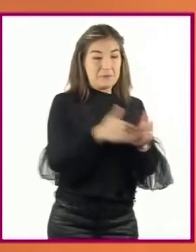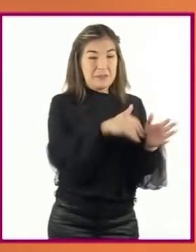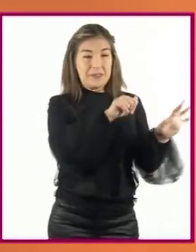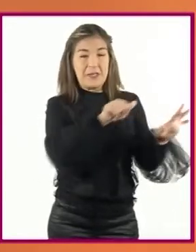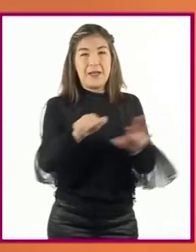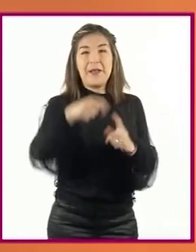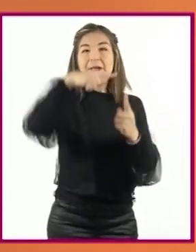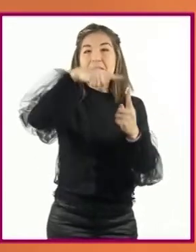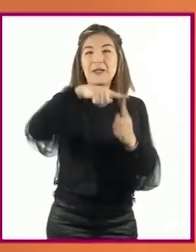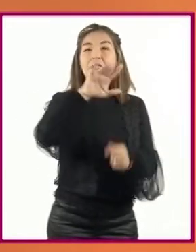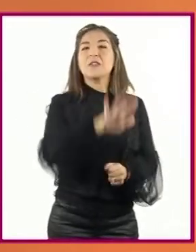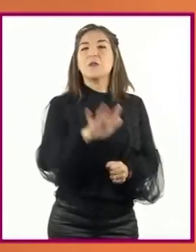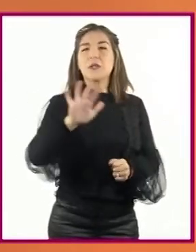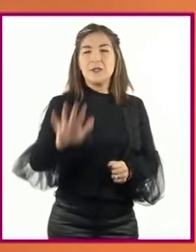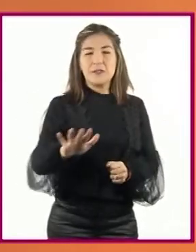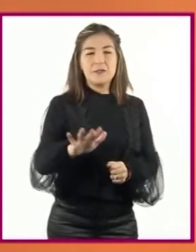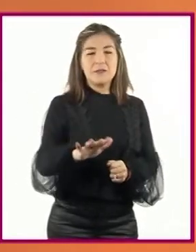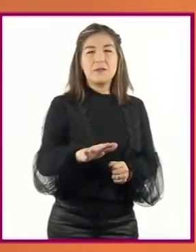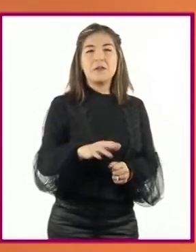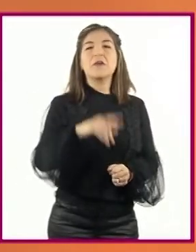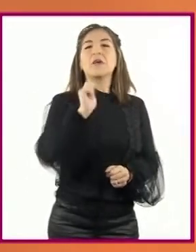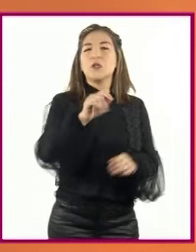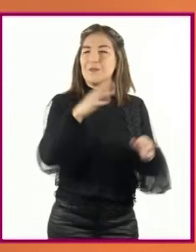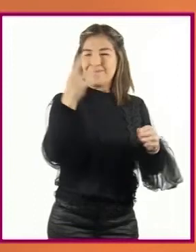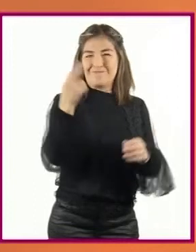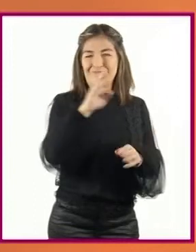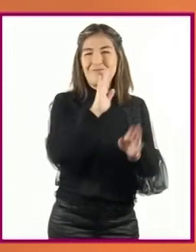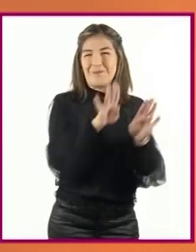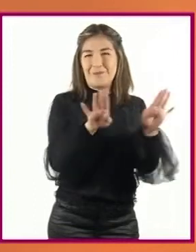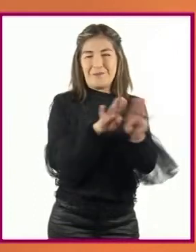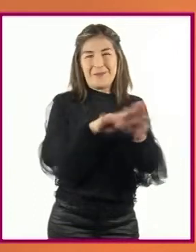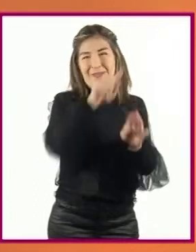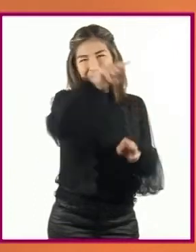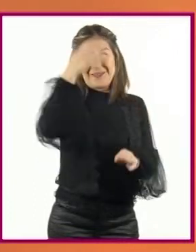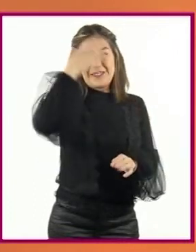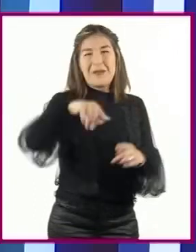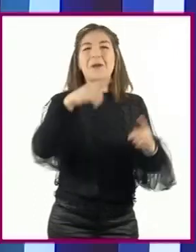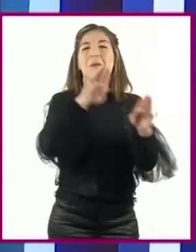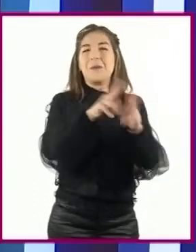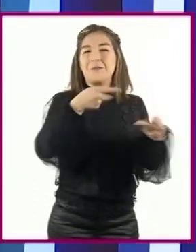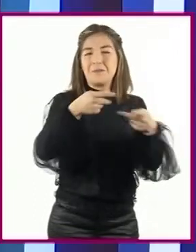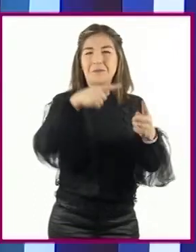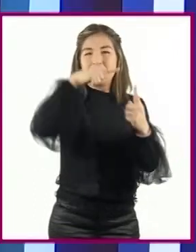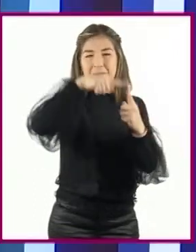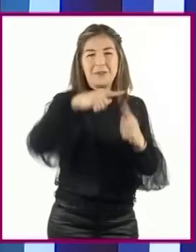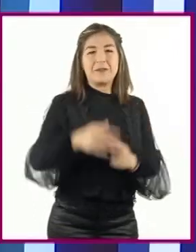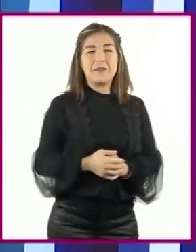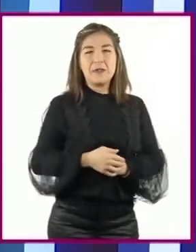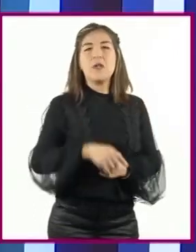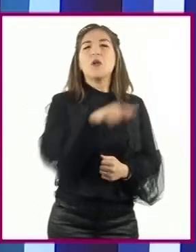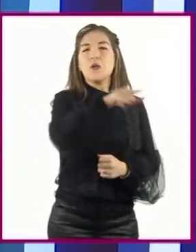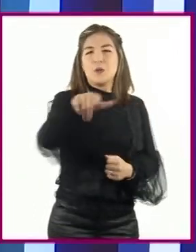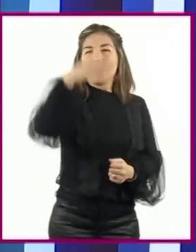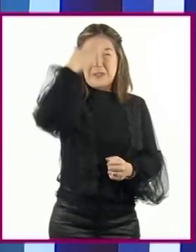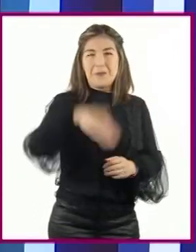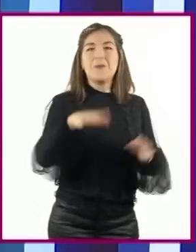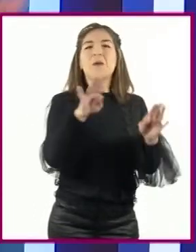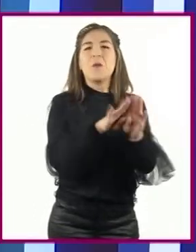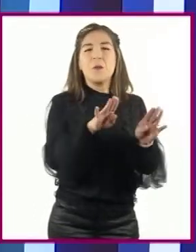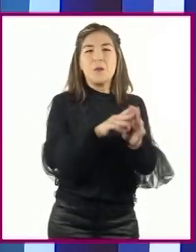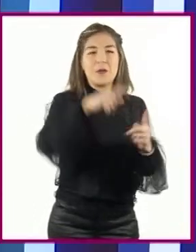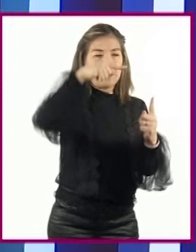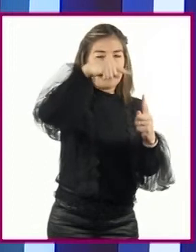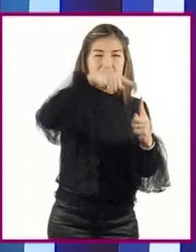6.600 entre 55 con el procedimiento que ya conocen. Seguramente conocen este procedimiento